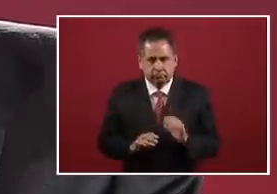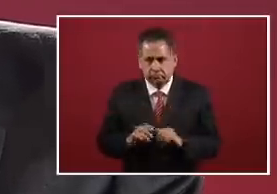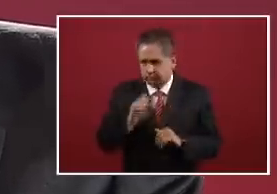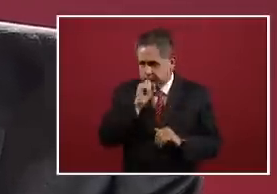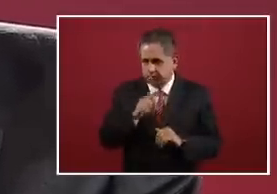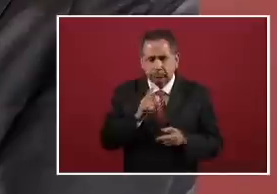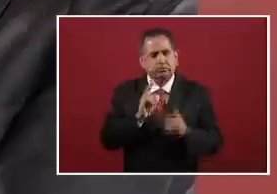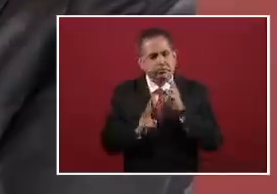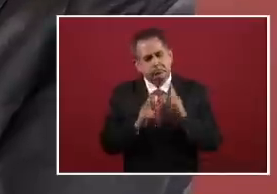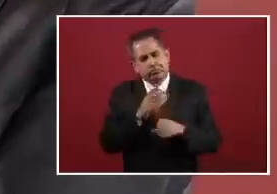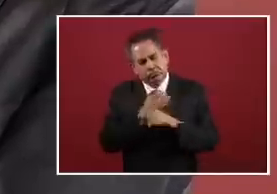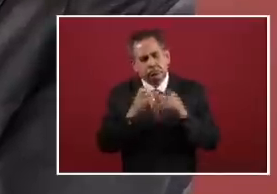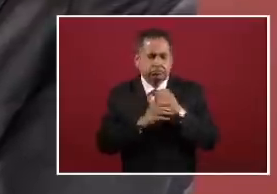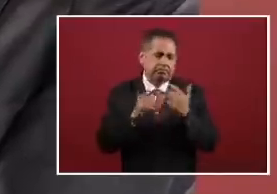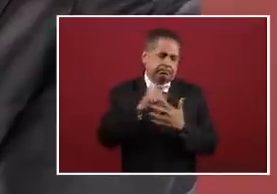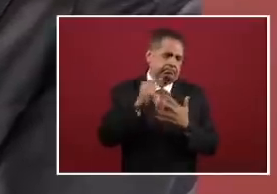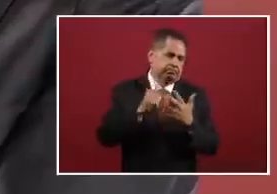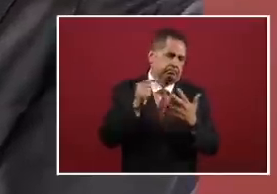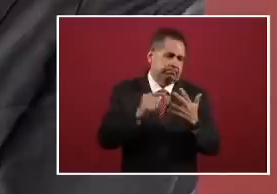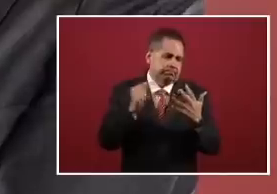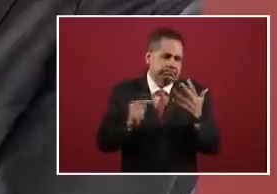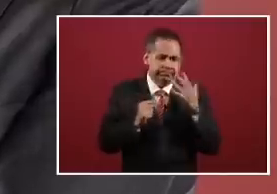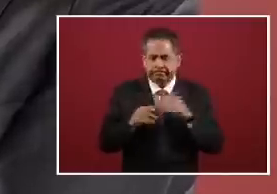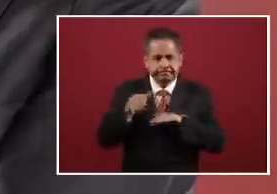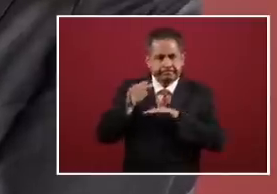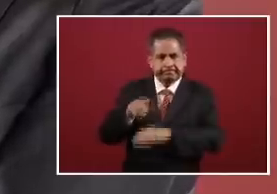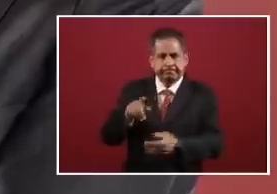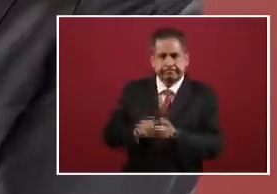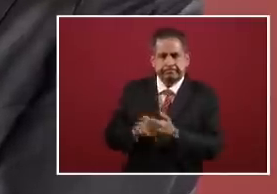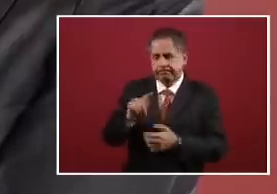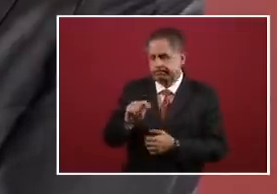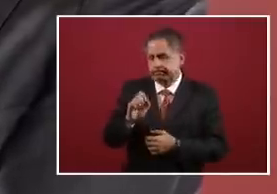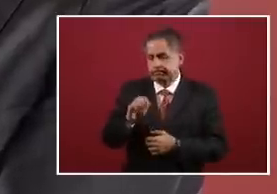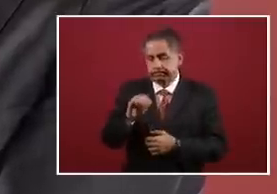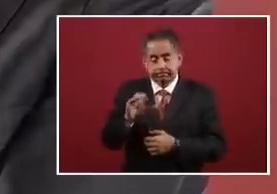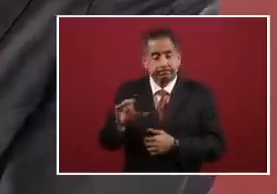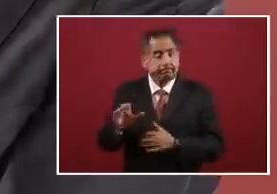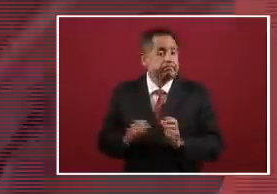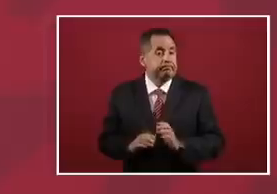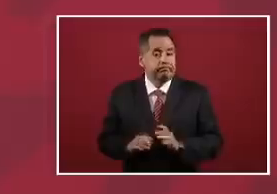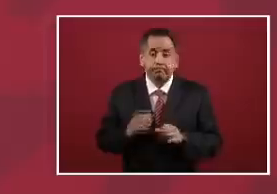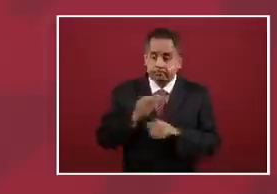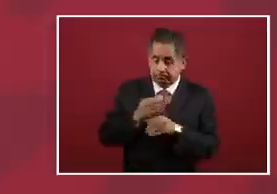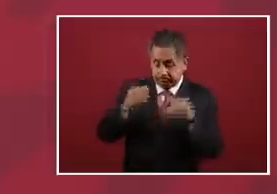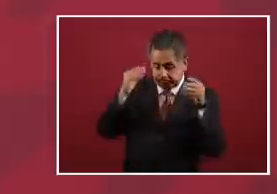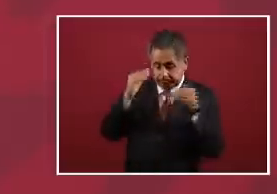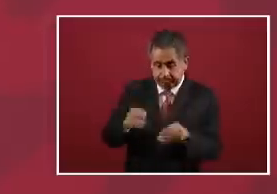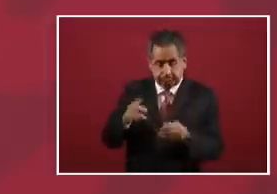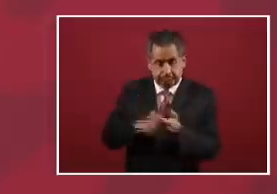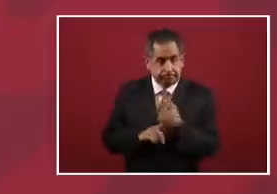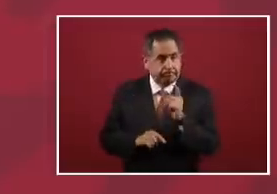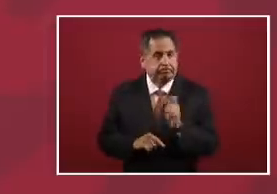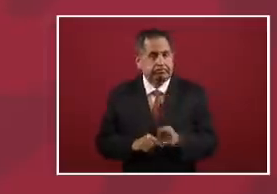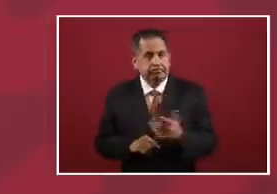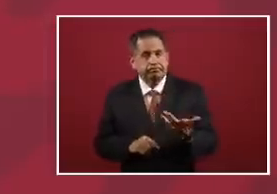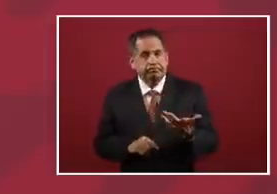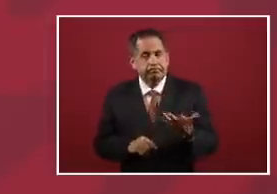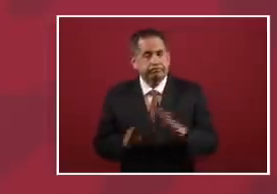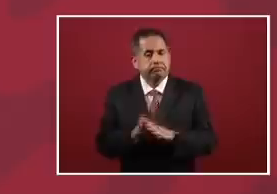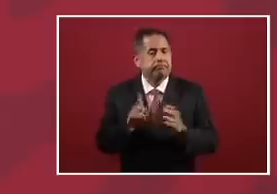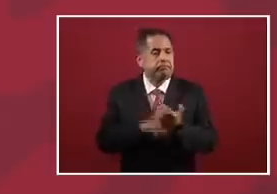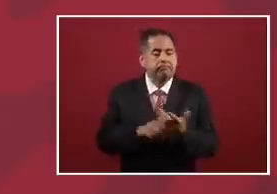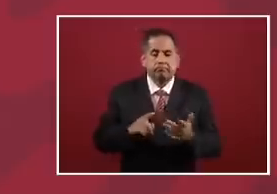se platica de todo, pero ahora lo que nos interesa es lo